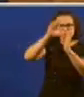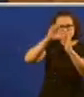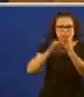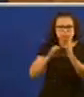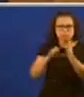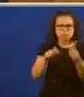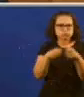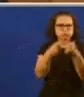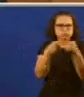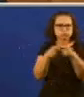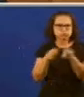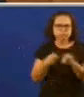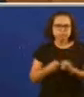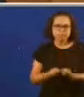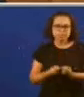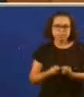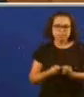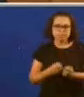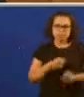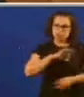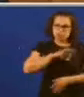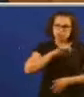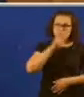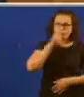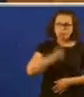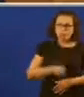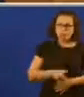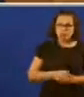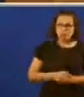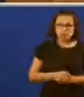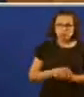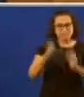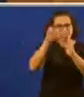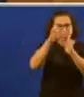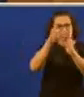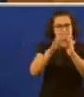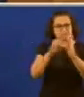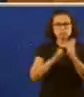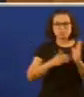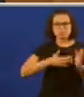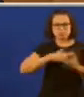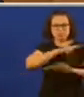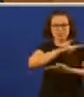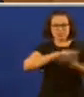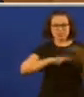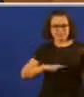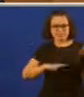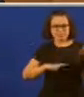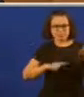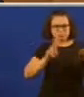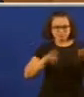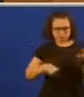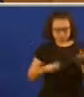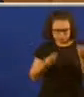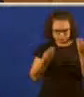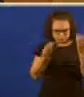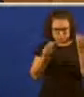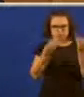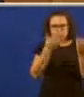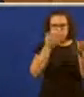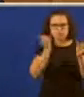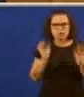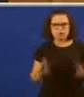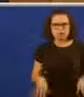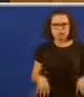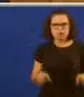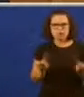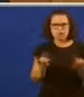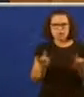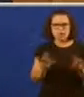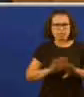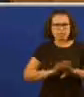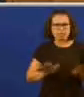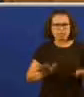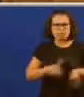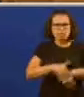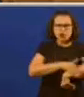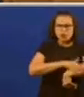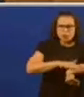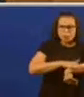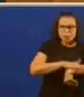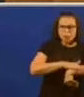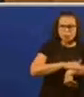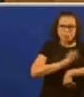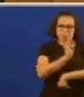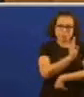Alberto Núñez Feijón. O estatuto de Galiza oxe papel mollado porque o seu goberno deixou